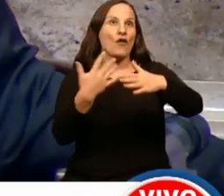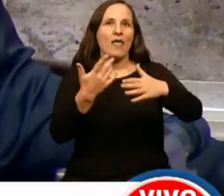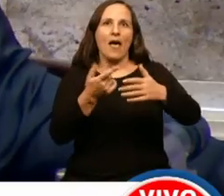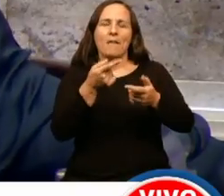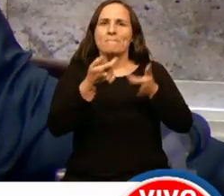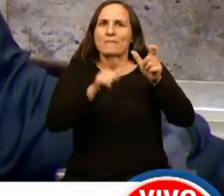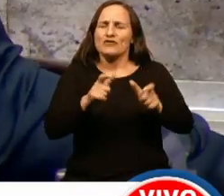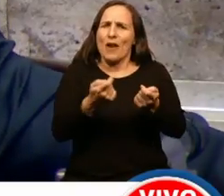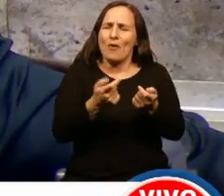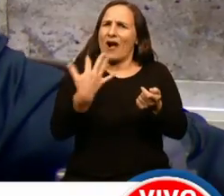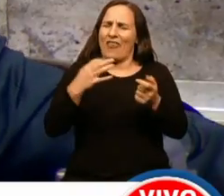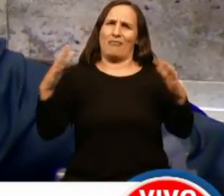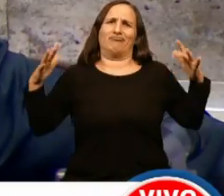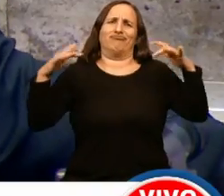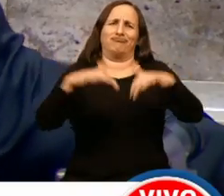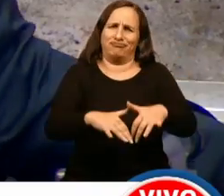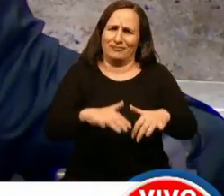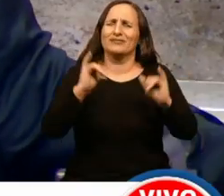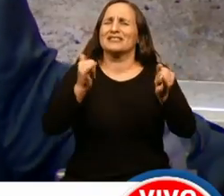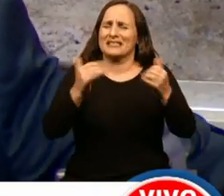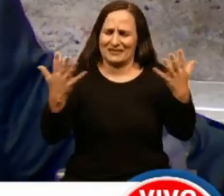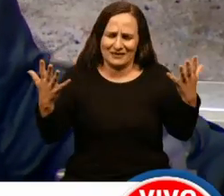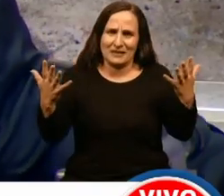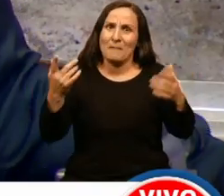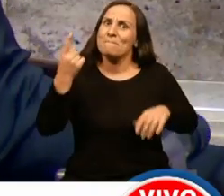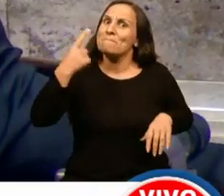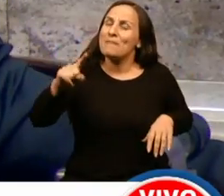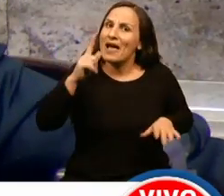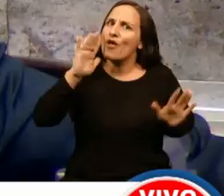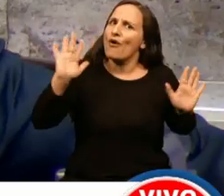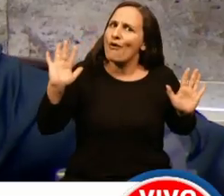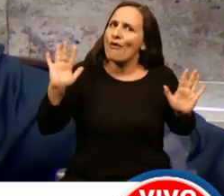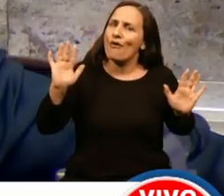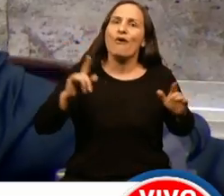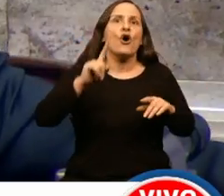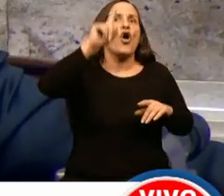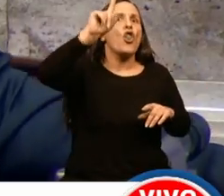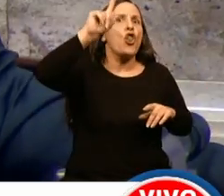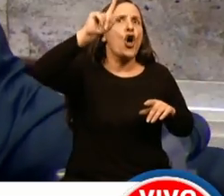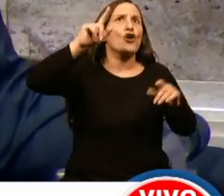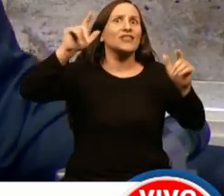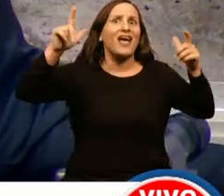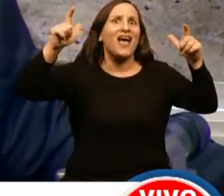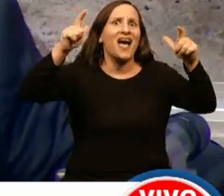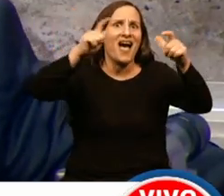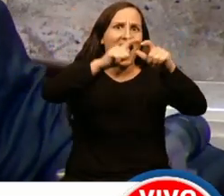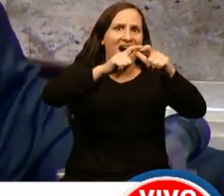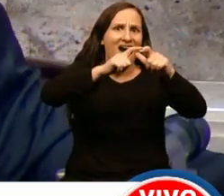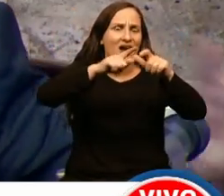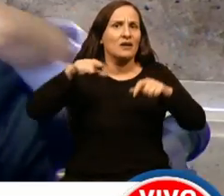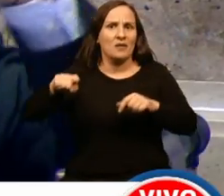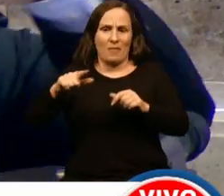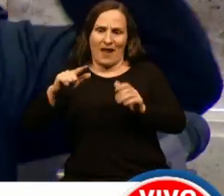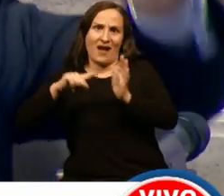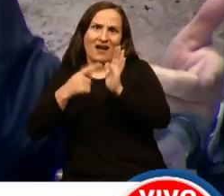muy bueno eso además excelente hay que portar la patagonia lo que nos descuidamos es que se nos fue poblando el norte para alimentar todo este conurbano